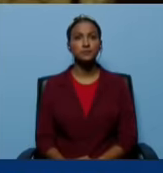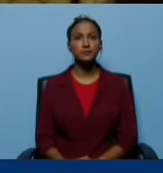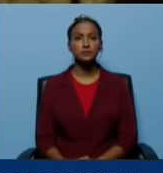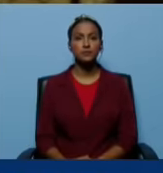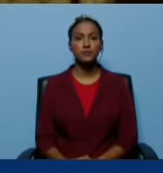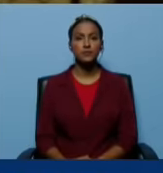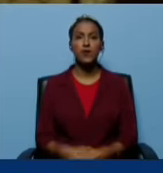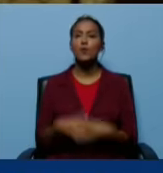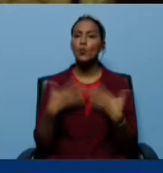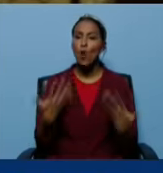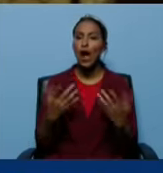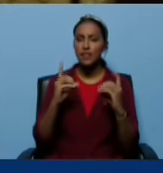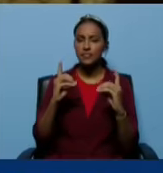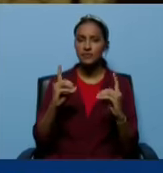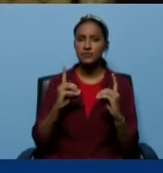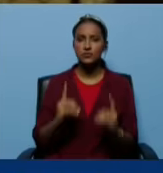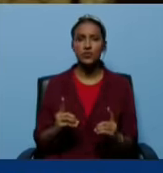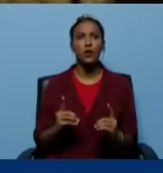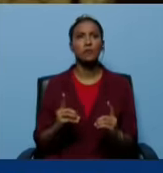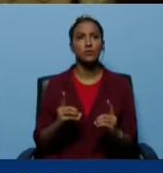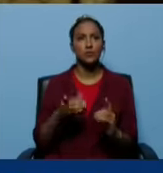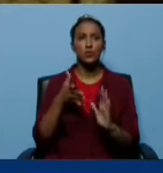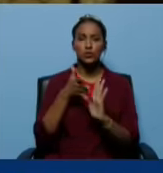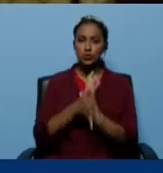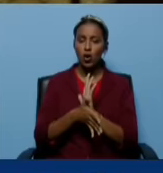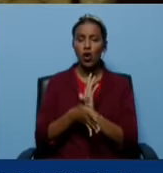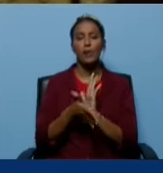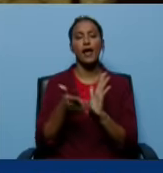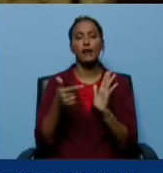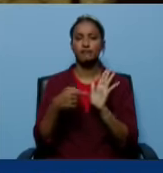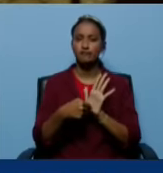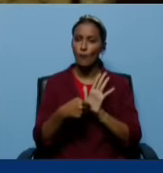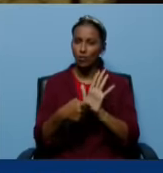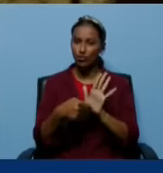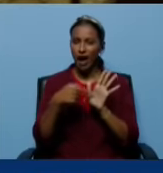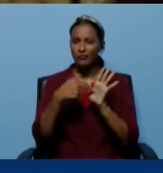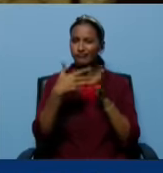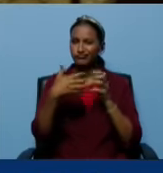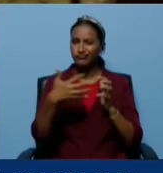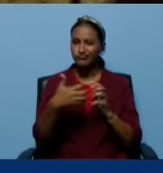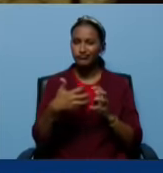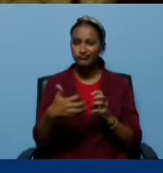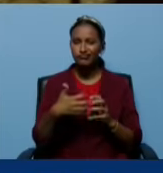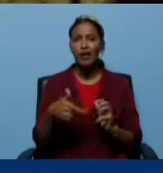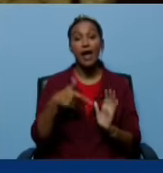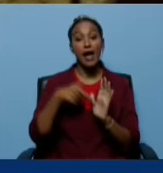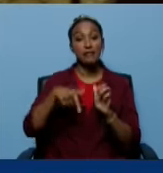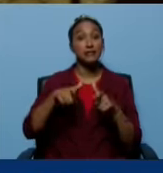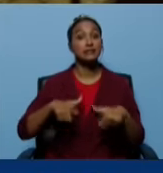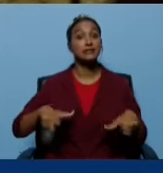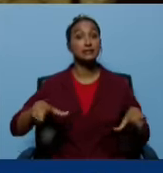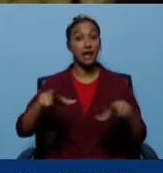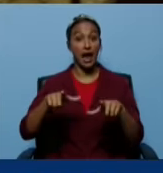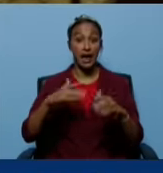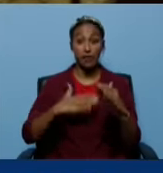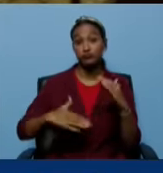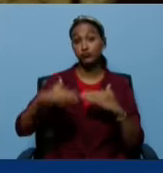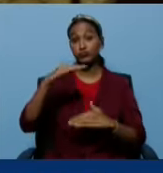decisión. Por los motivos anteriormente expuestos, esta sala electoral del Tribunal Supremo de